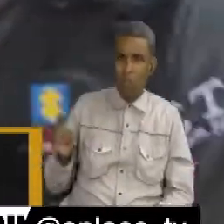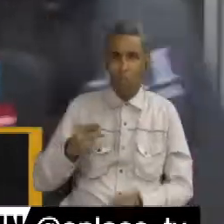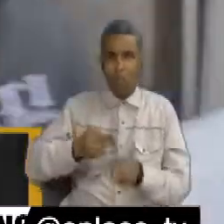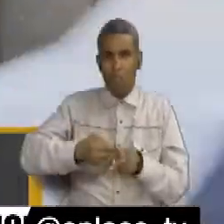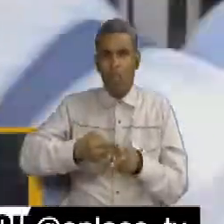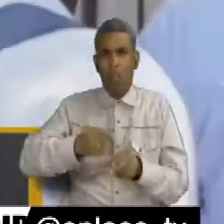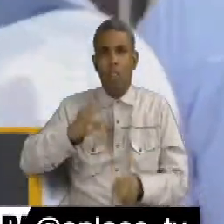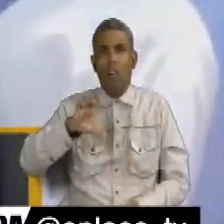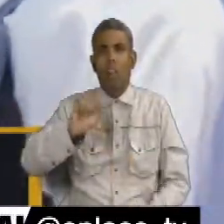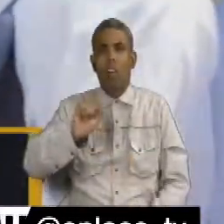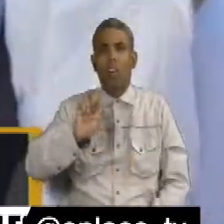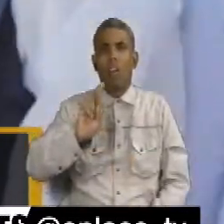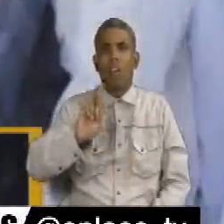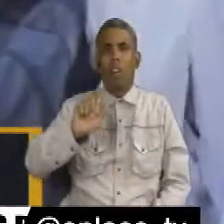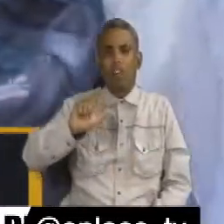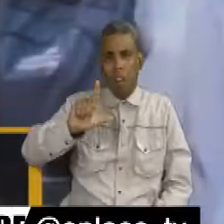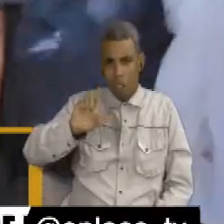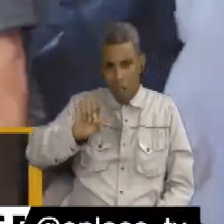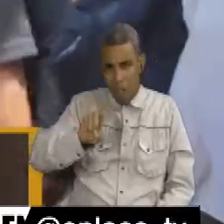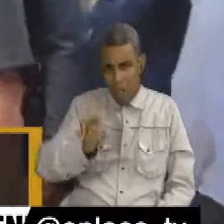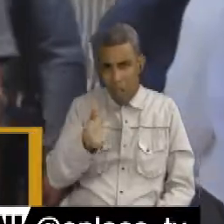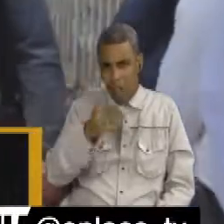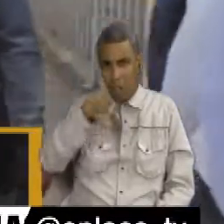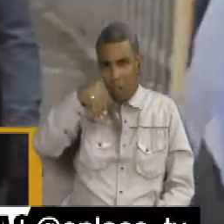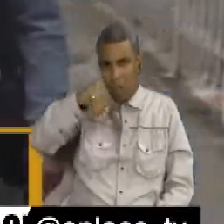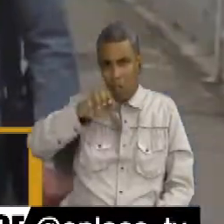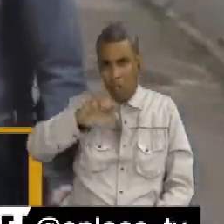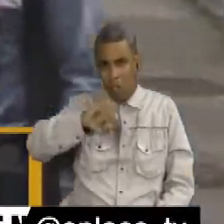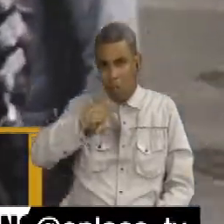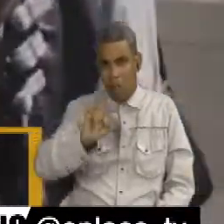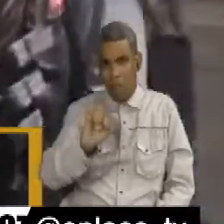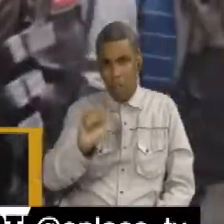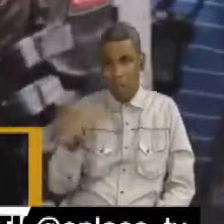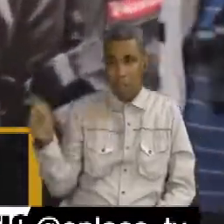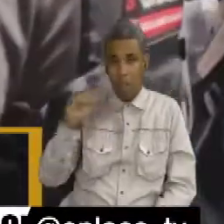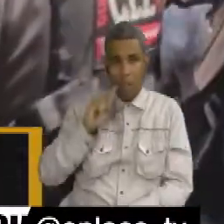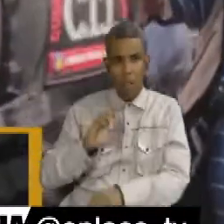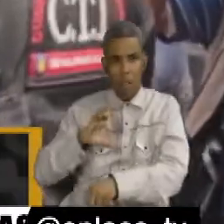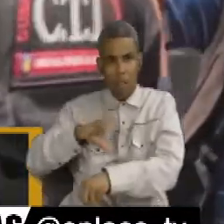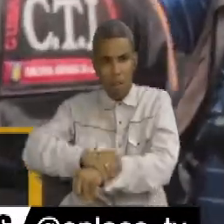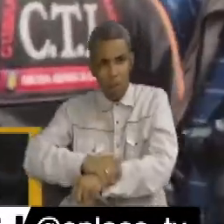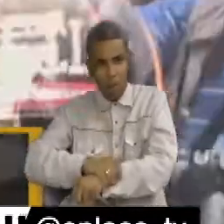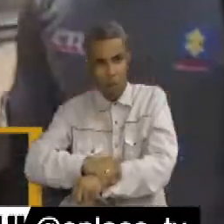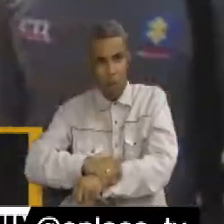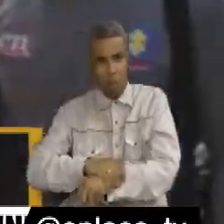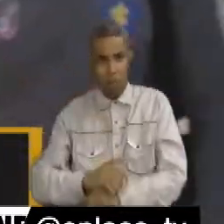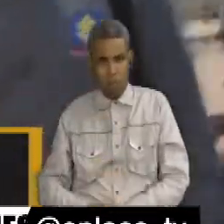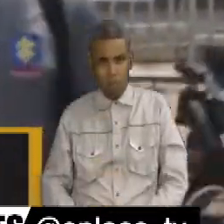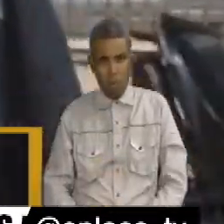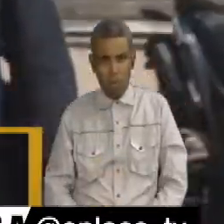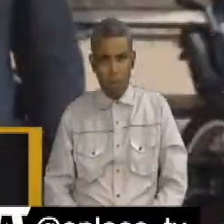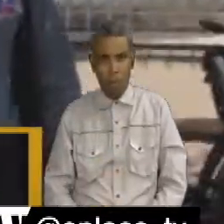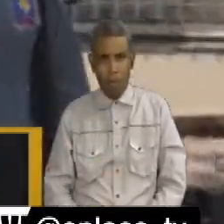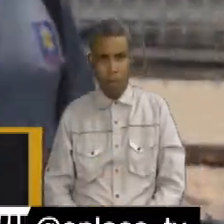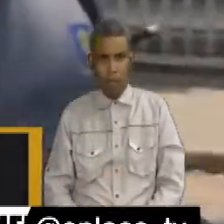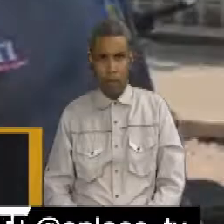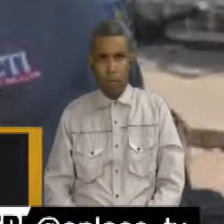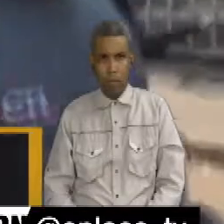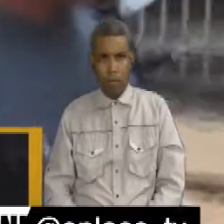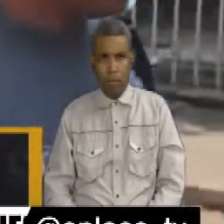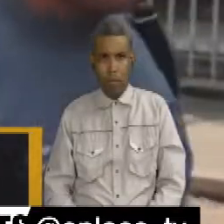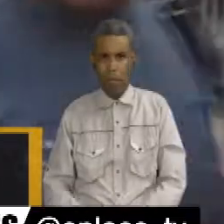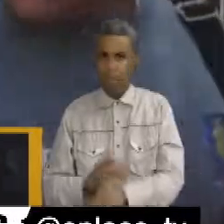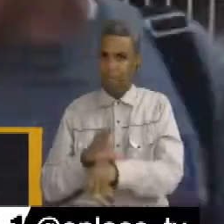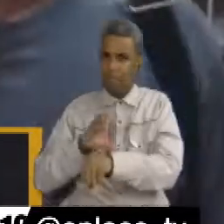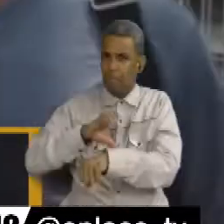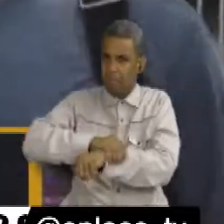Mejía. Este es el momento en el que el detenido es trasladado por hombres del CTI de la Fiscalía, quienes hicieron la detención